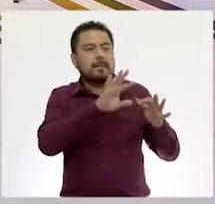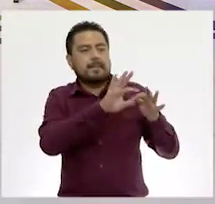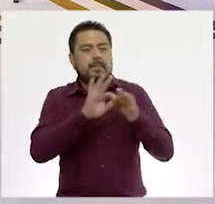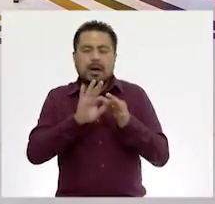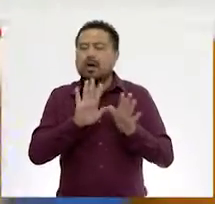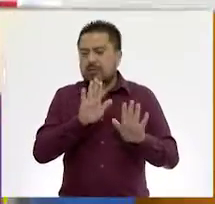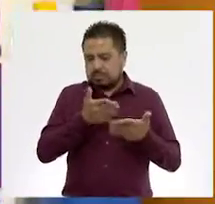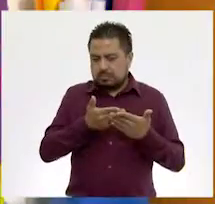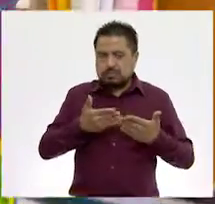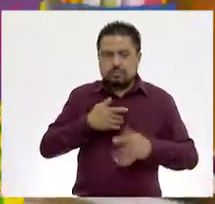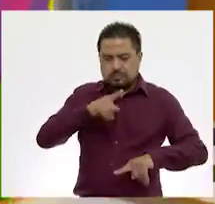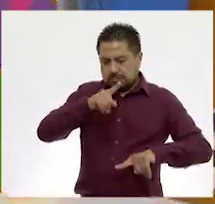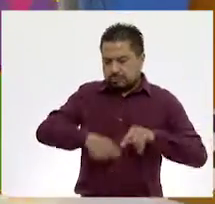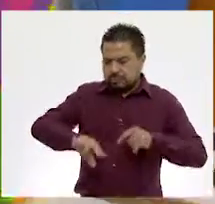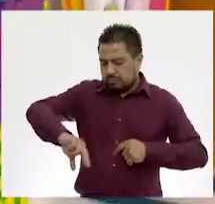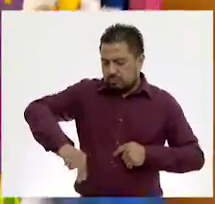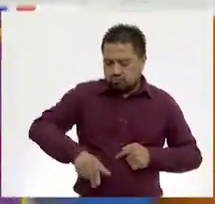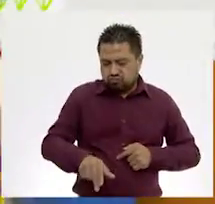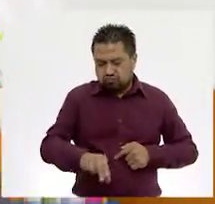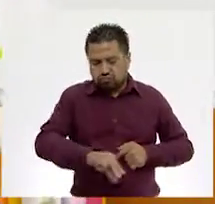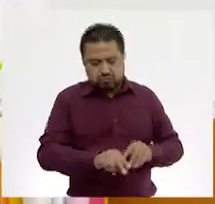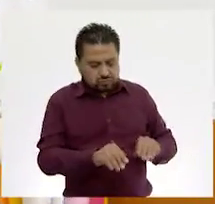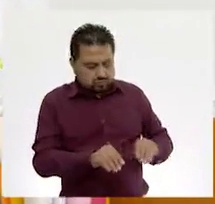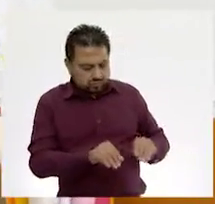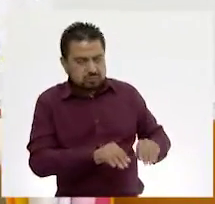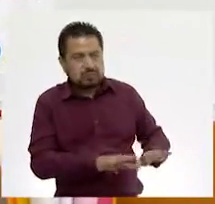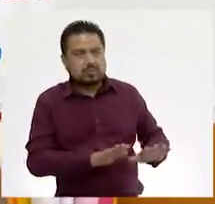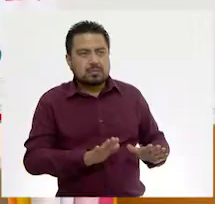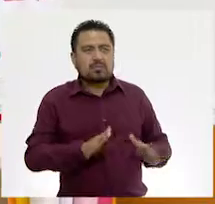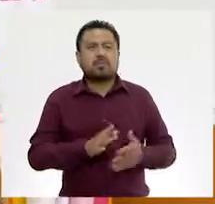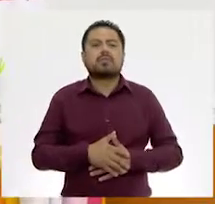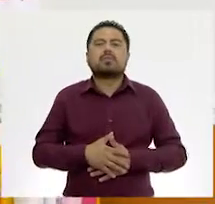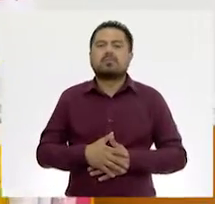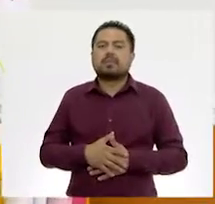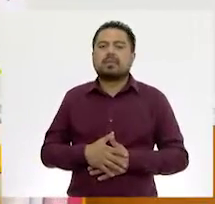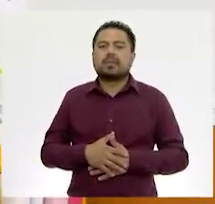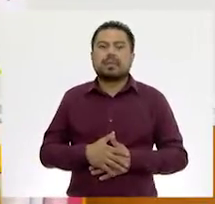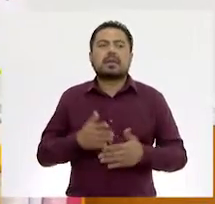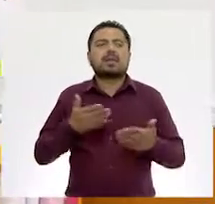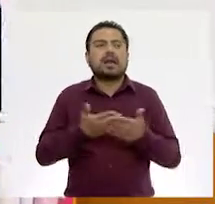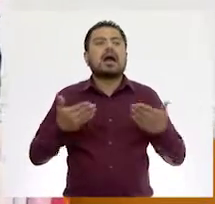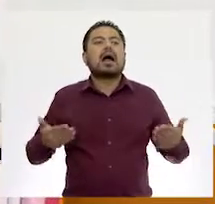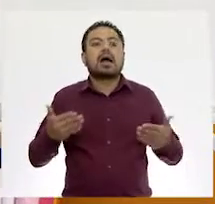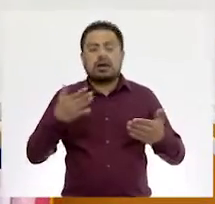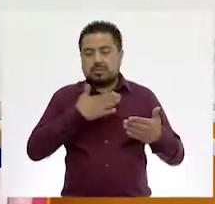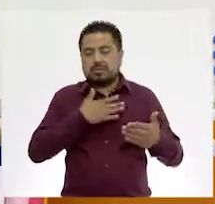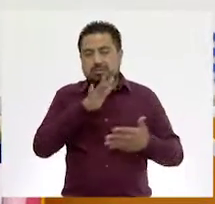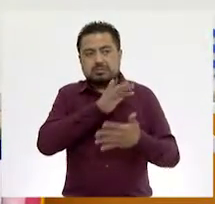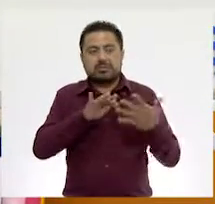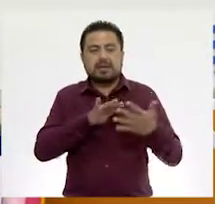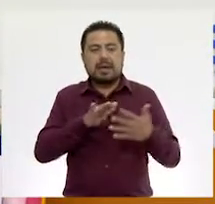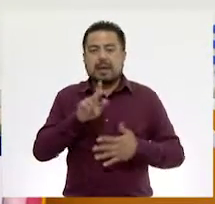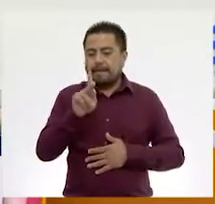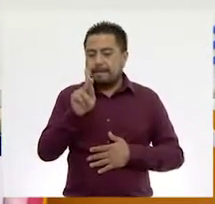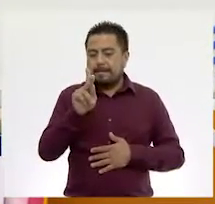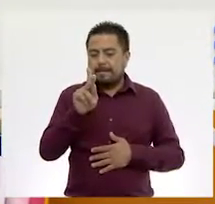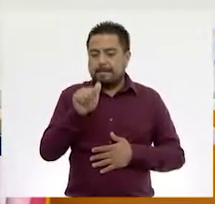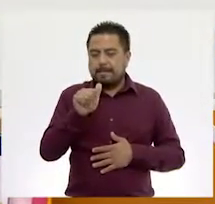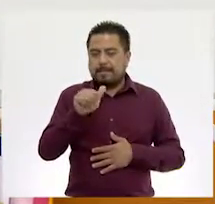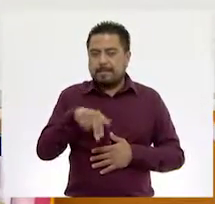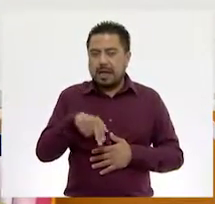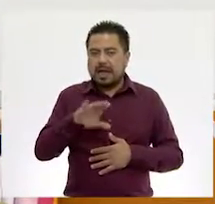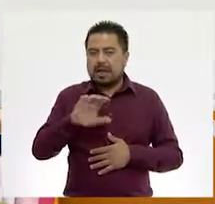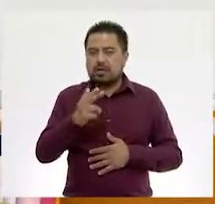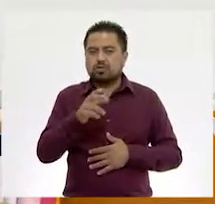dejar entonces por aquí a nuestro carrito y le agradecemos al carrito. Y a todos nuestros niños. Pancho de